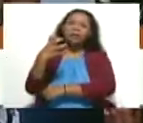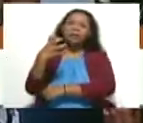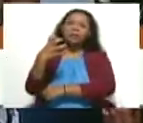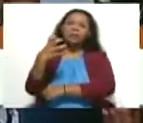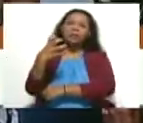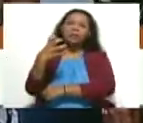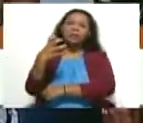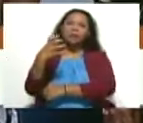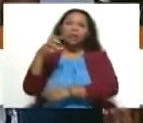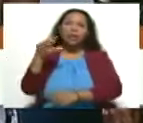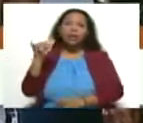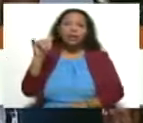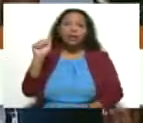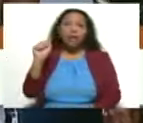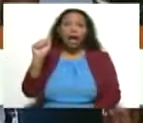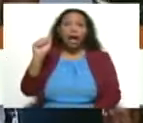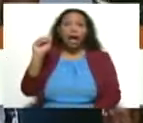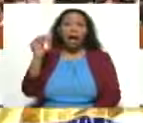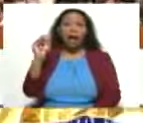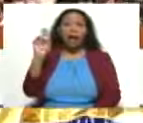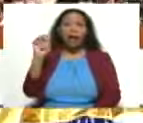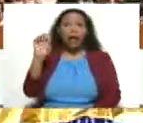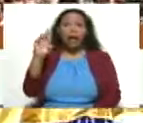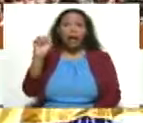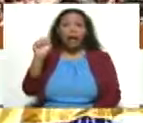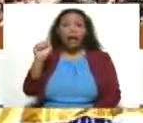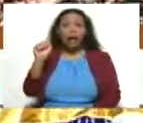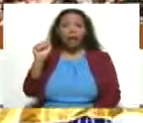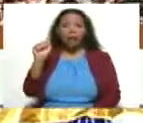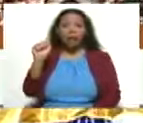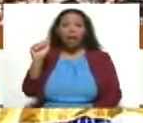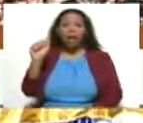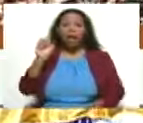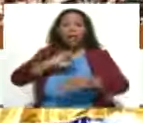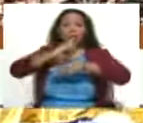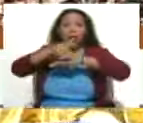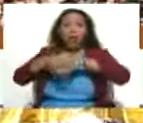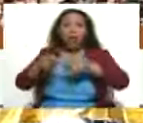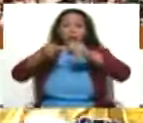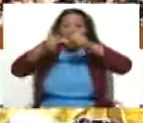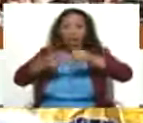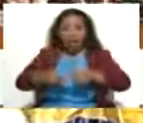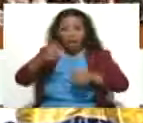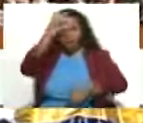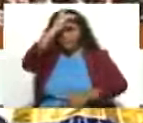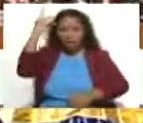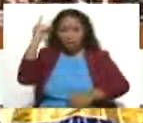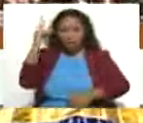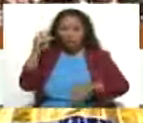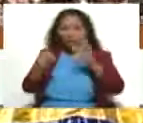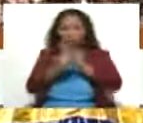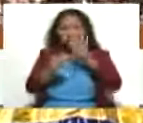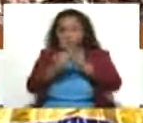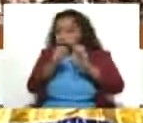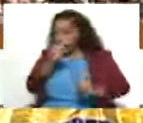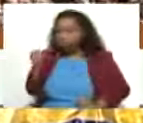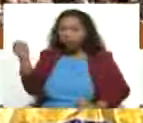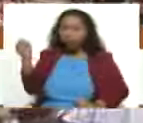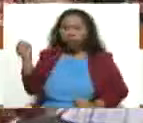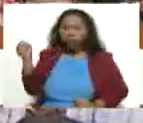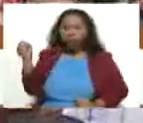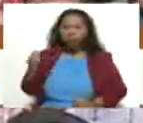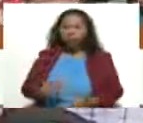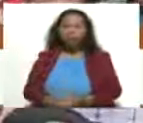Yaquera, con Delta Macuro queda, Diosdado, Cabello, Rondón,